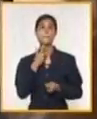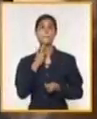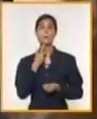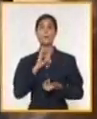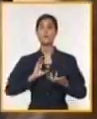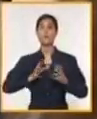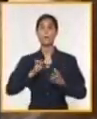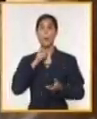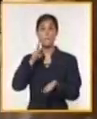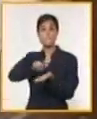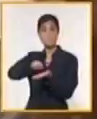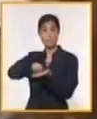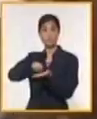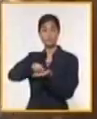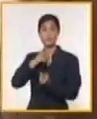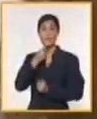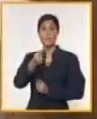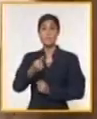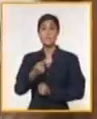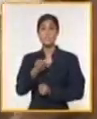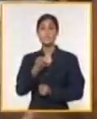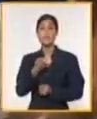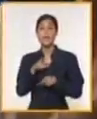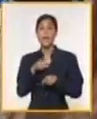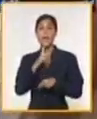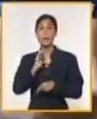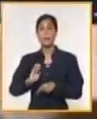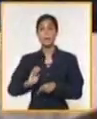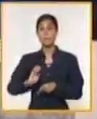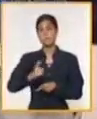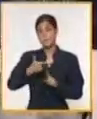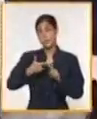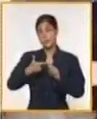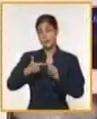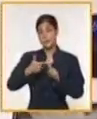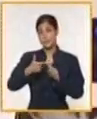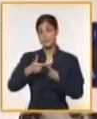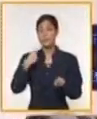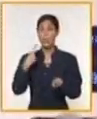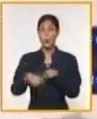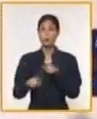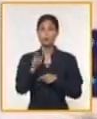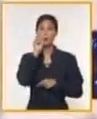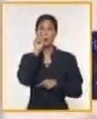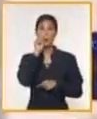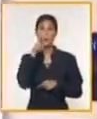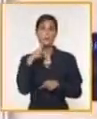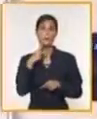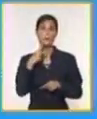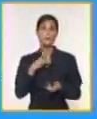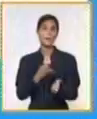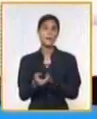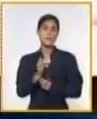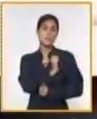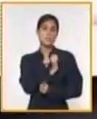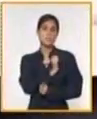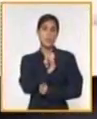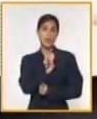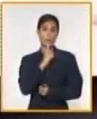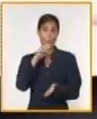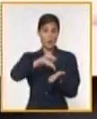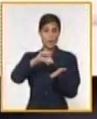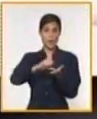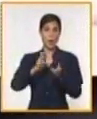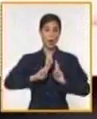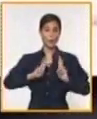que no descartaba enviar al vicepresidente J.D. Vance y al enviado especial Steve Witkoff para mantener conversaciones con Irán, pero también ese mismo